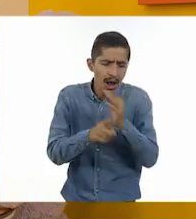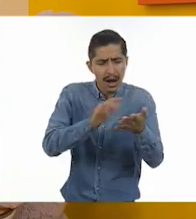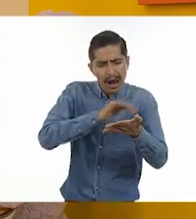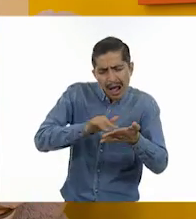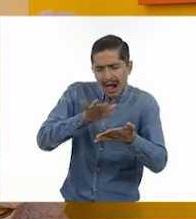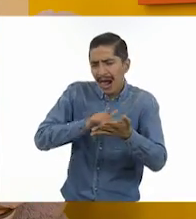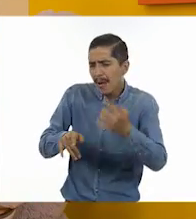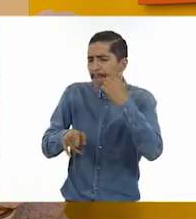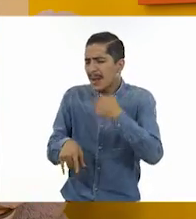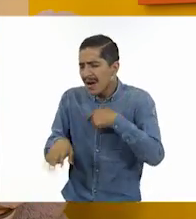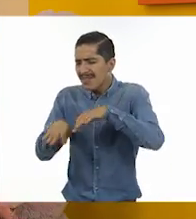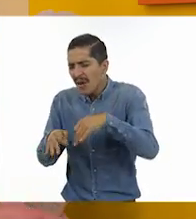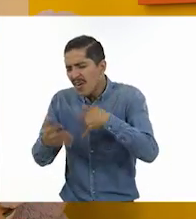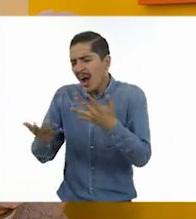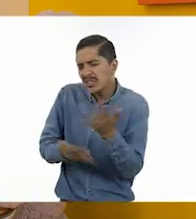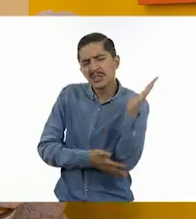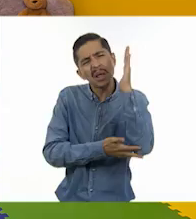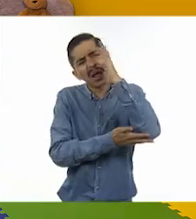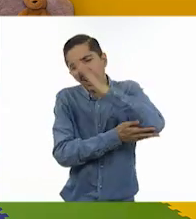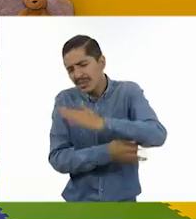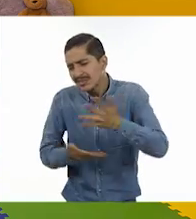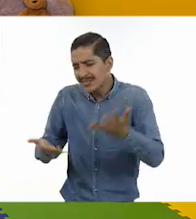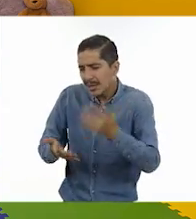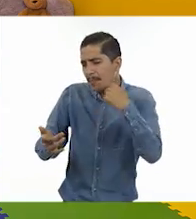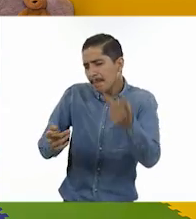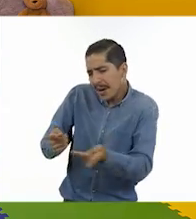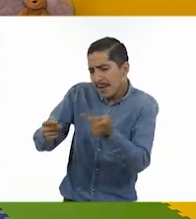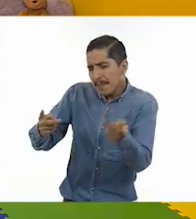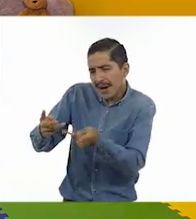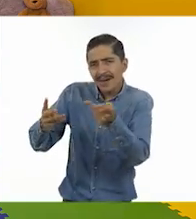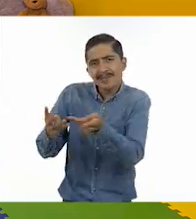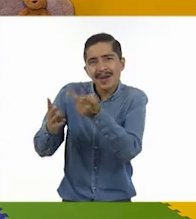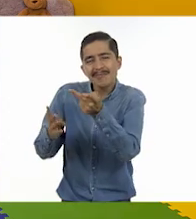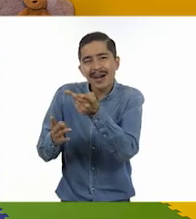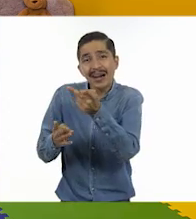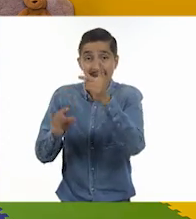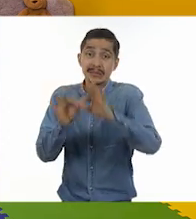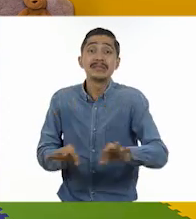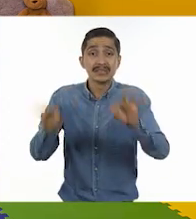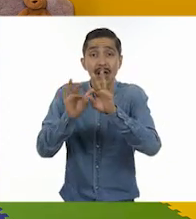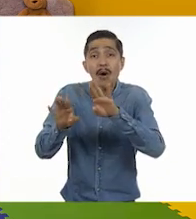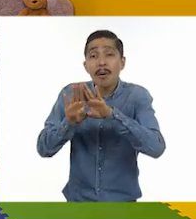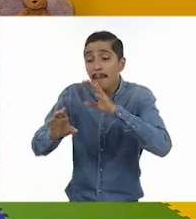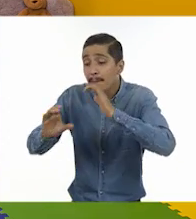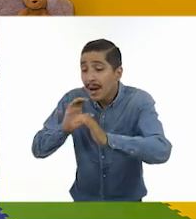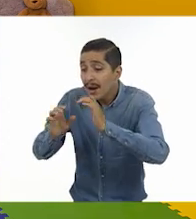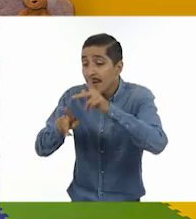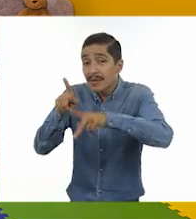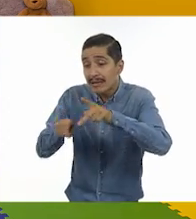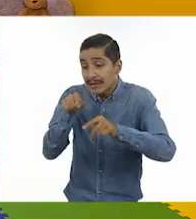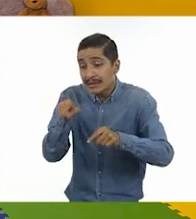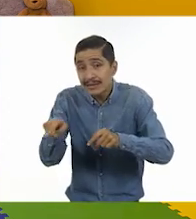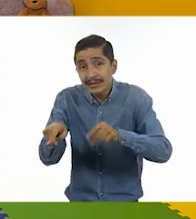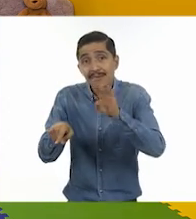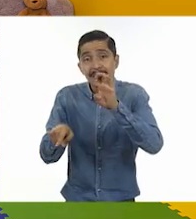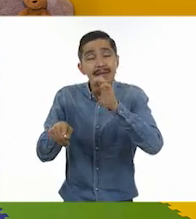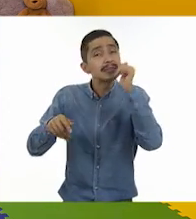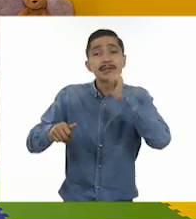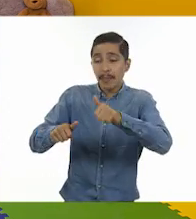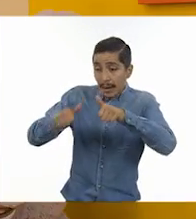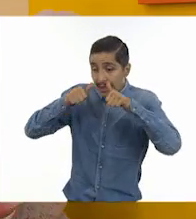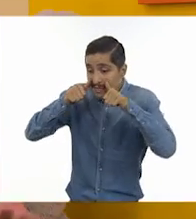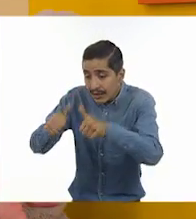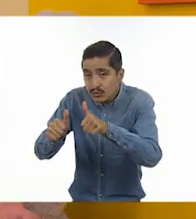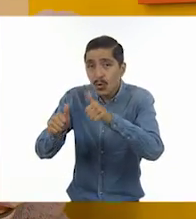de su día, les pregunten cosas. Lo importante es conversar con ellos, prestándoles atención y mirándolos a la